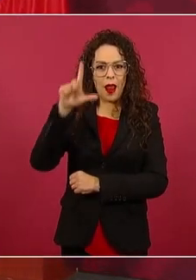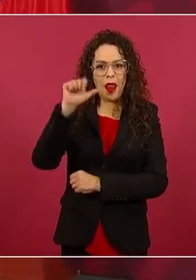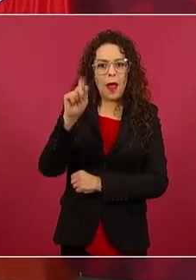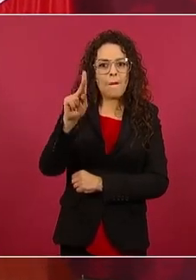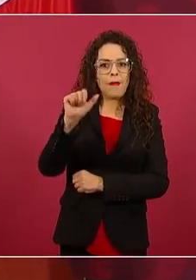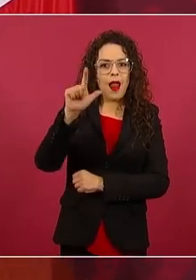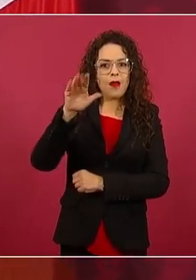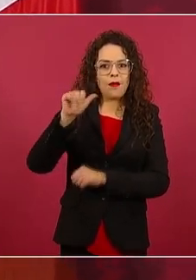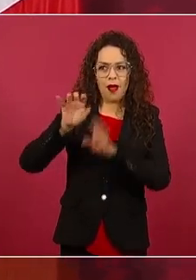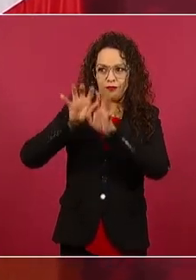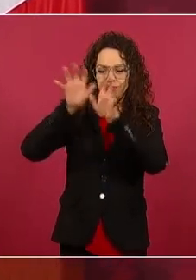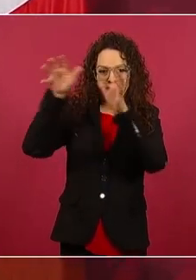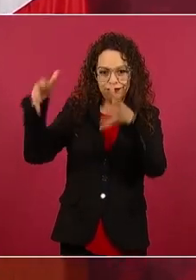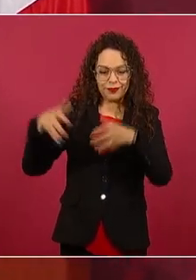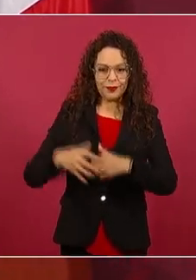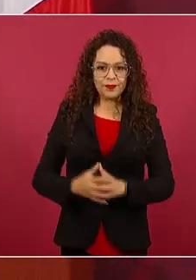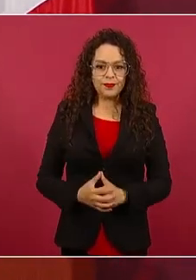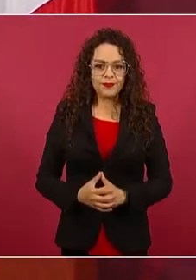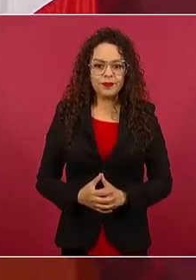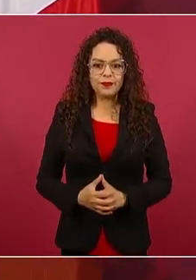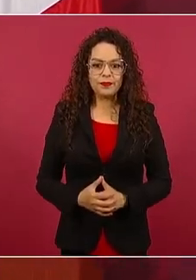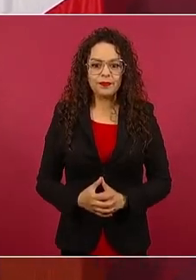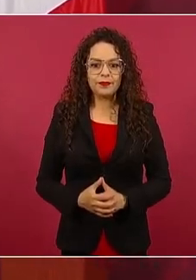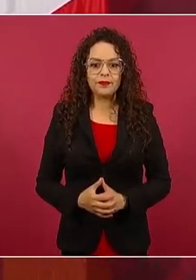Pero todo esto es porque